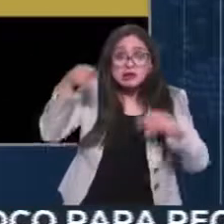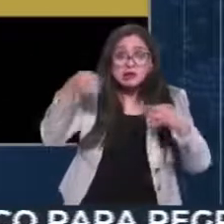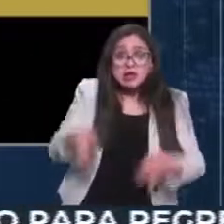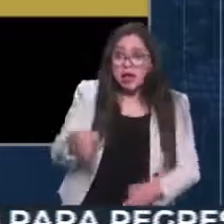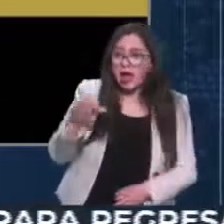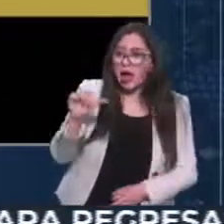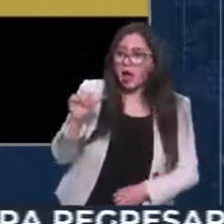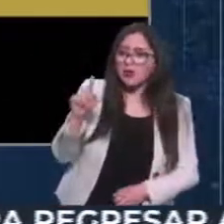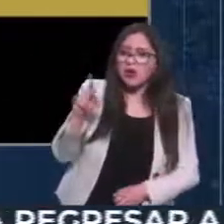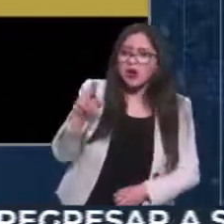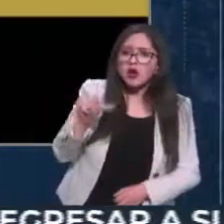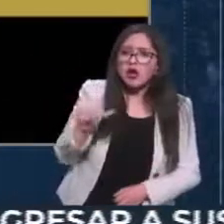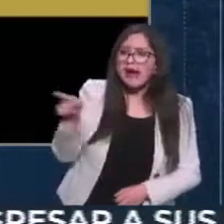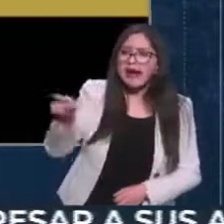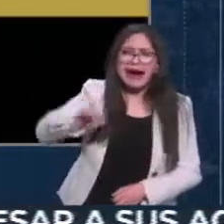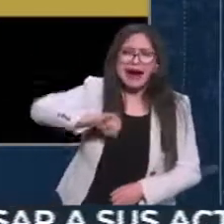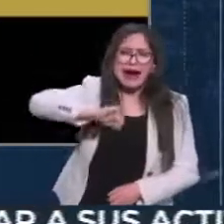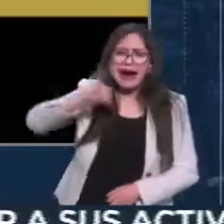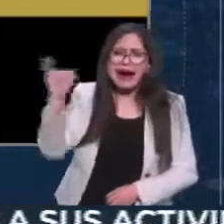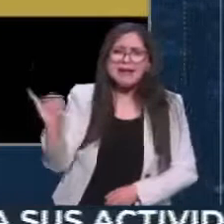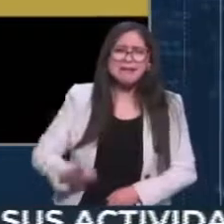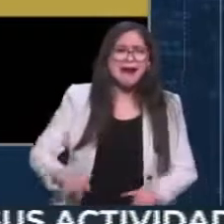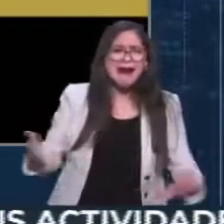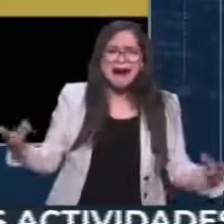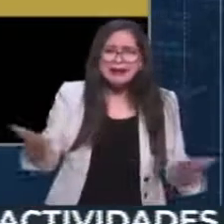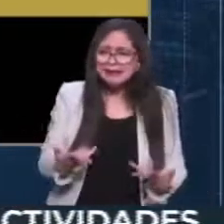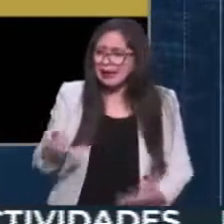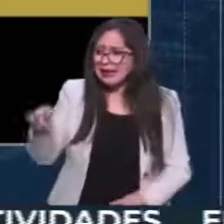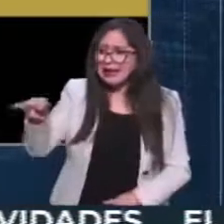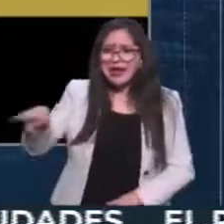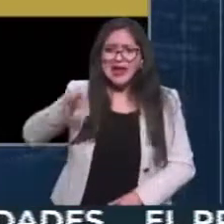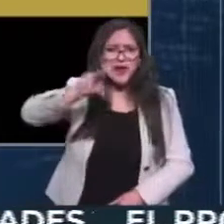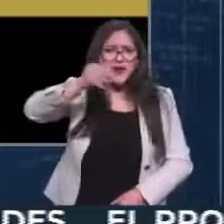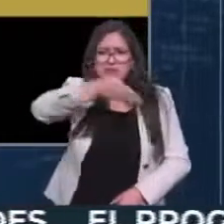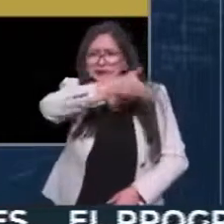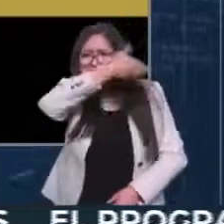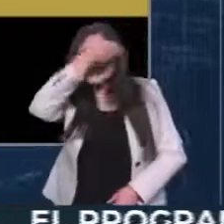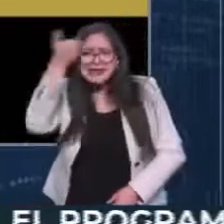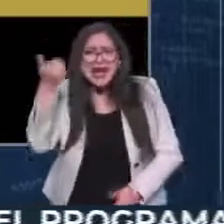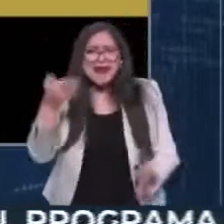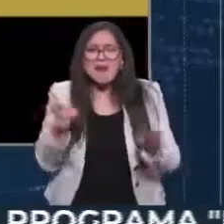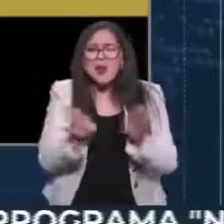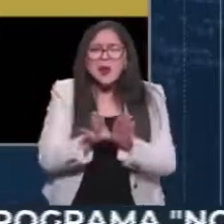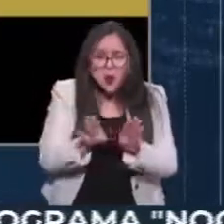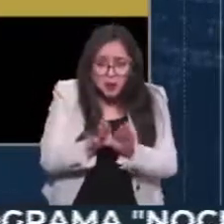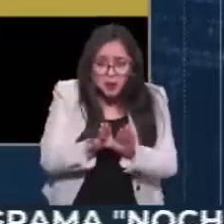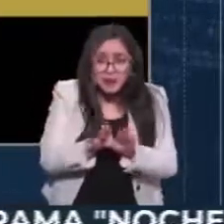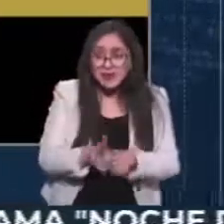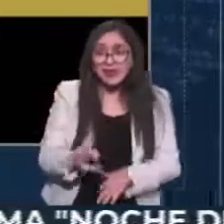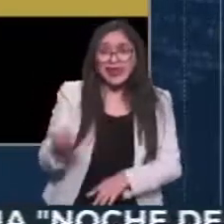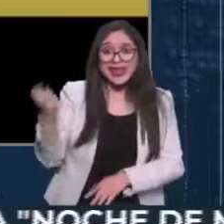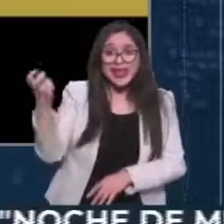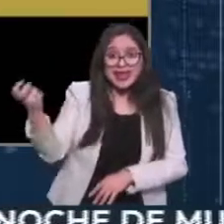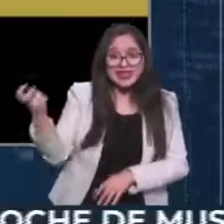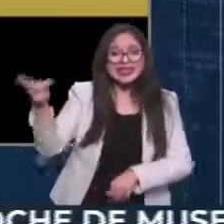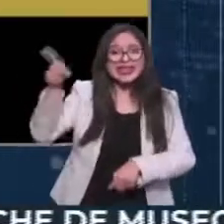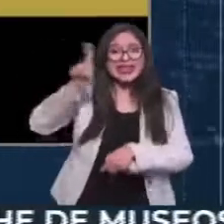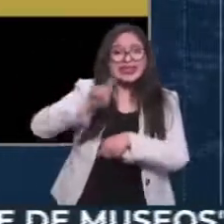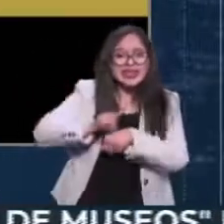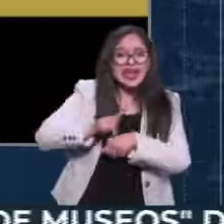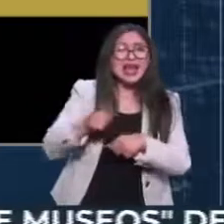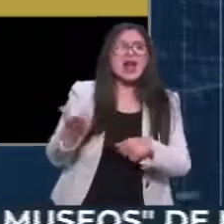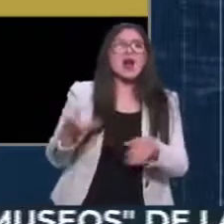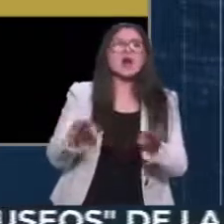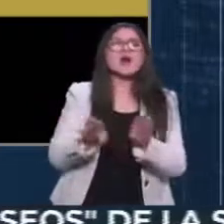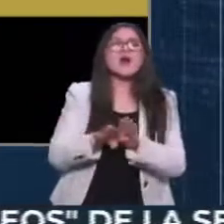sola auditoría en su vida y no tenía ni la menor idea de cómo hacerlo. En ese entonces le dan a él el tema de lo